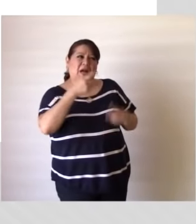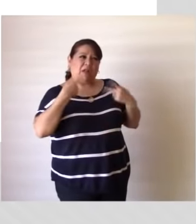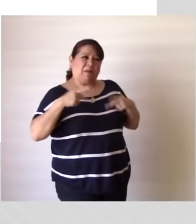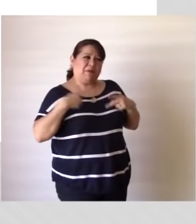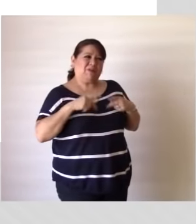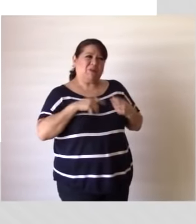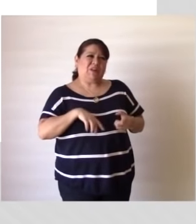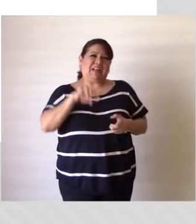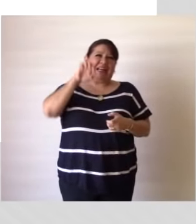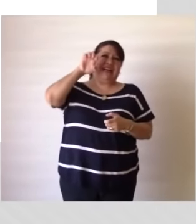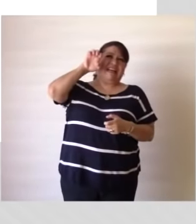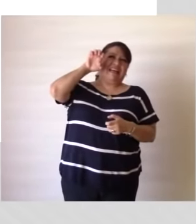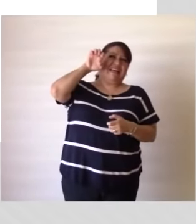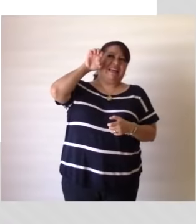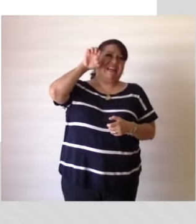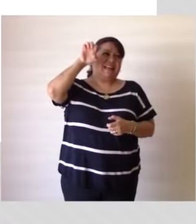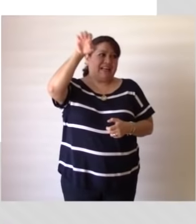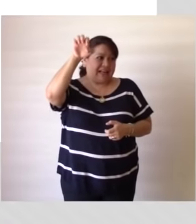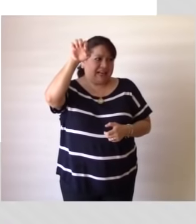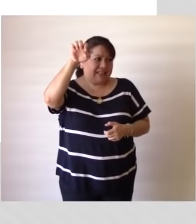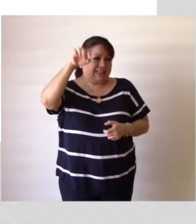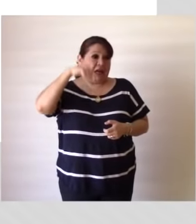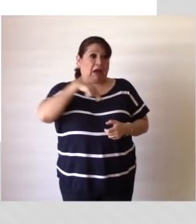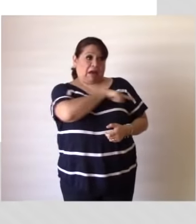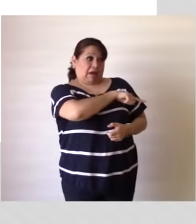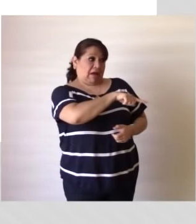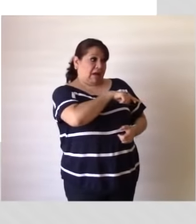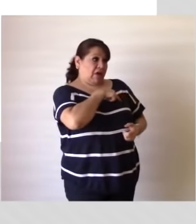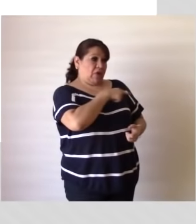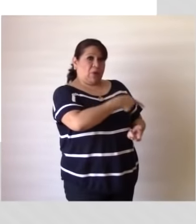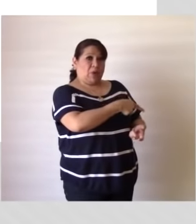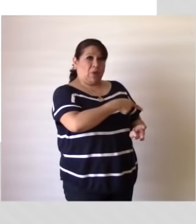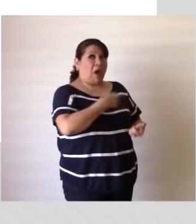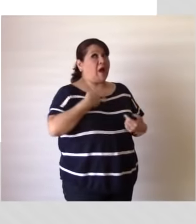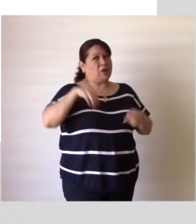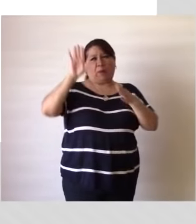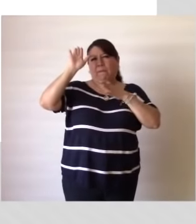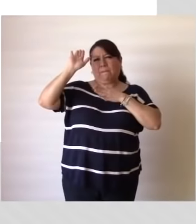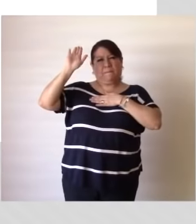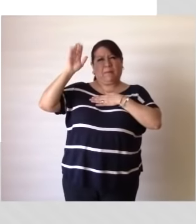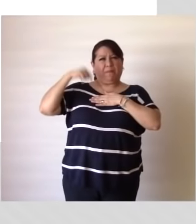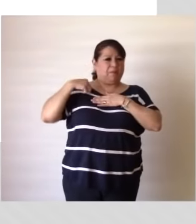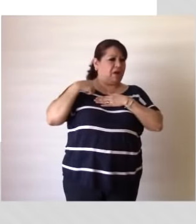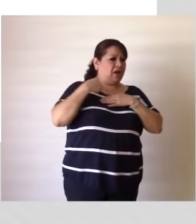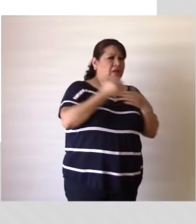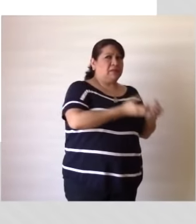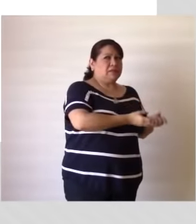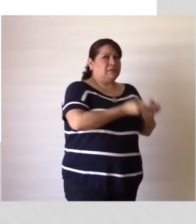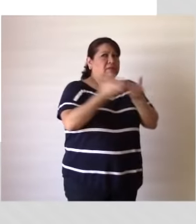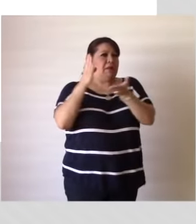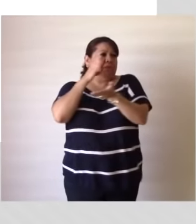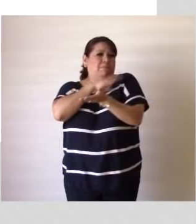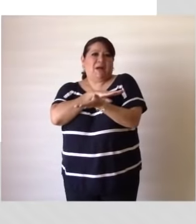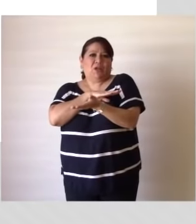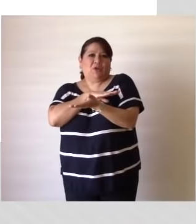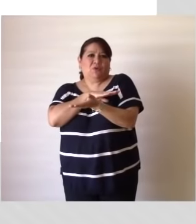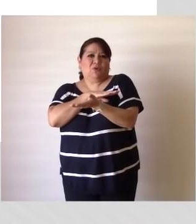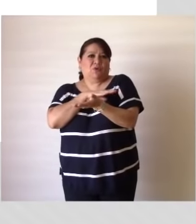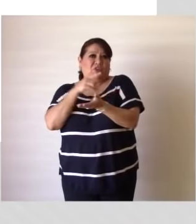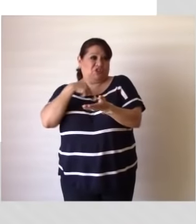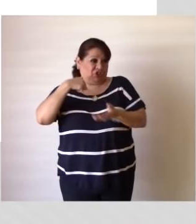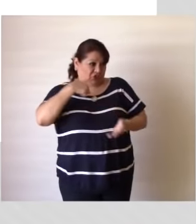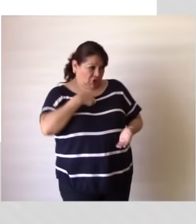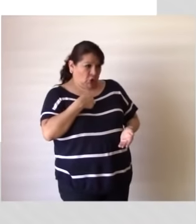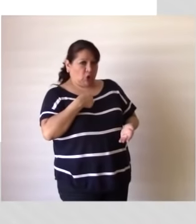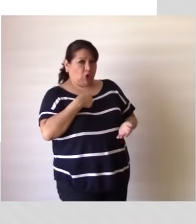machos en su rebaño promete y sacrifica jehová lo dañado porque yo soy gran